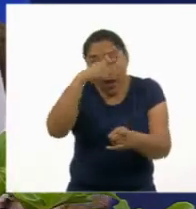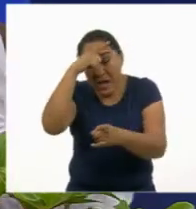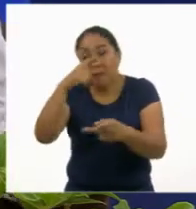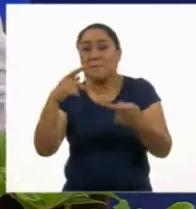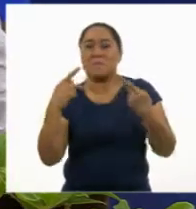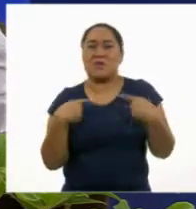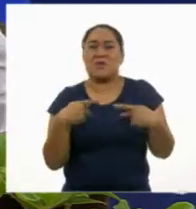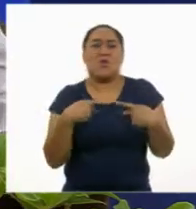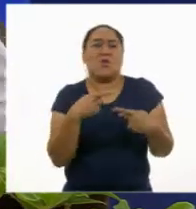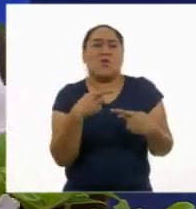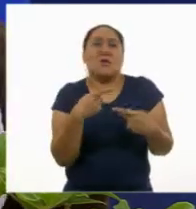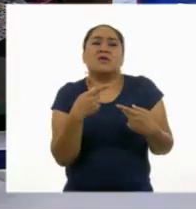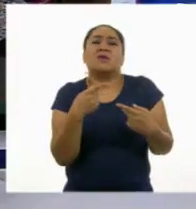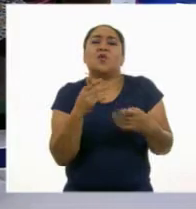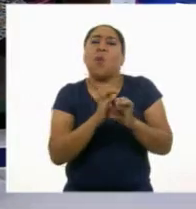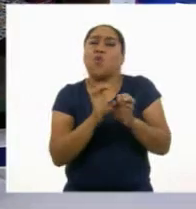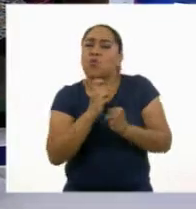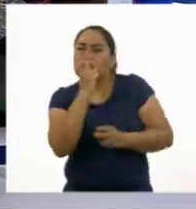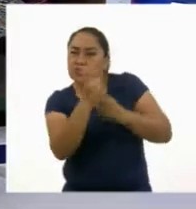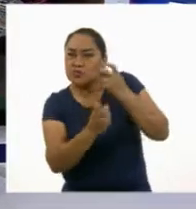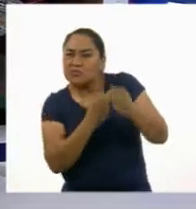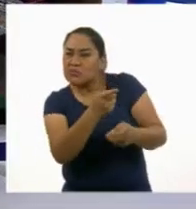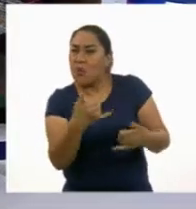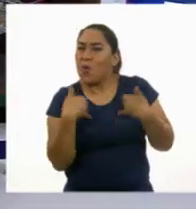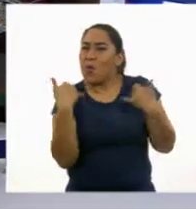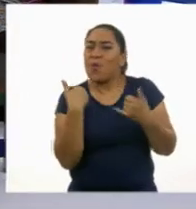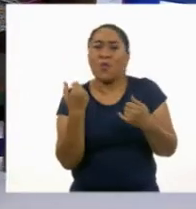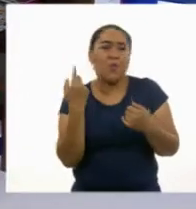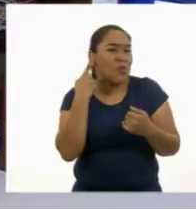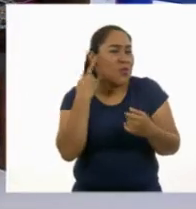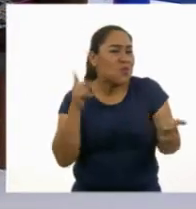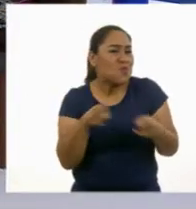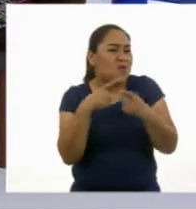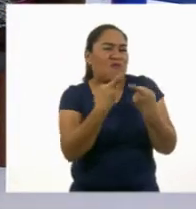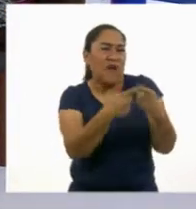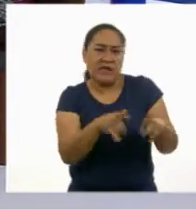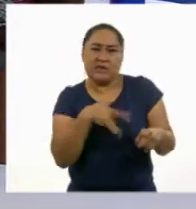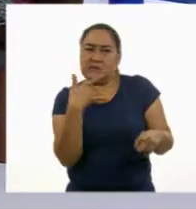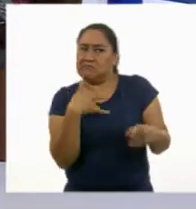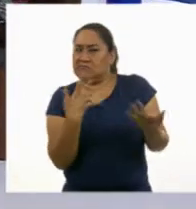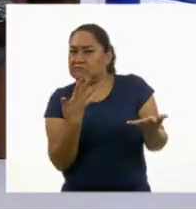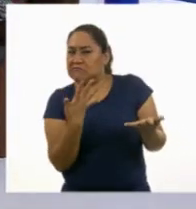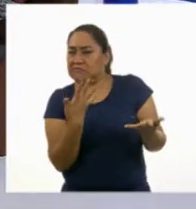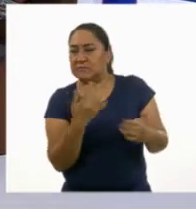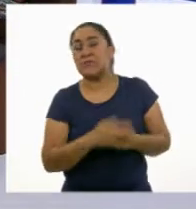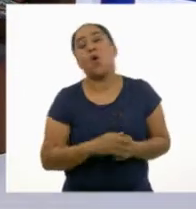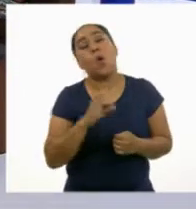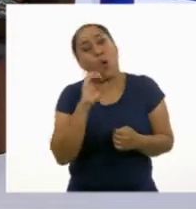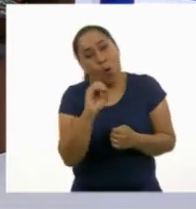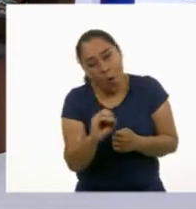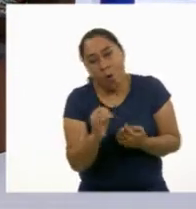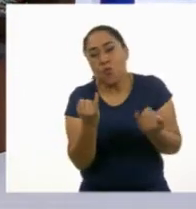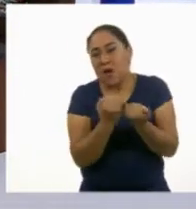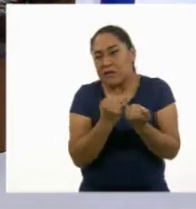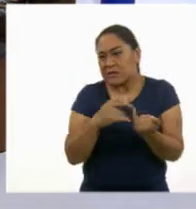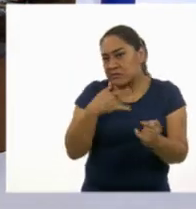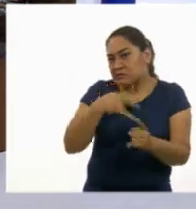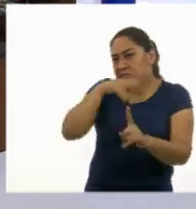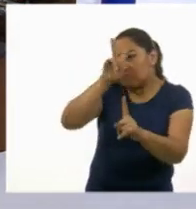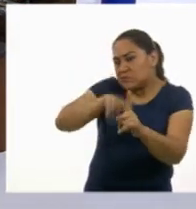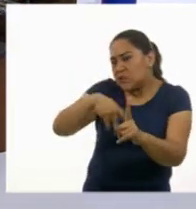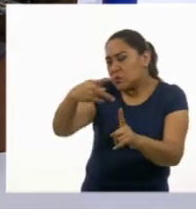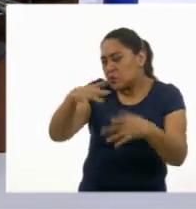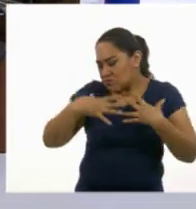otro tipo de música diferente a las que otras personas oyen. También por la ropa que utilizan o por las